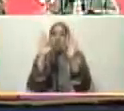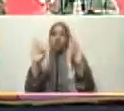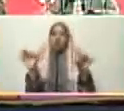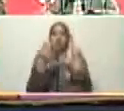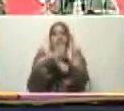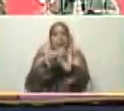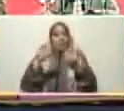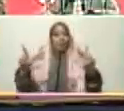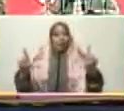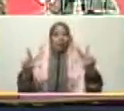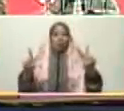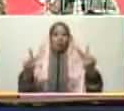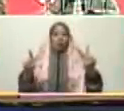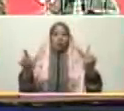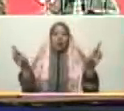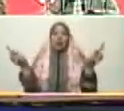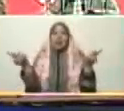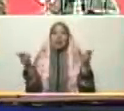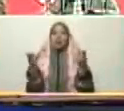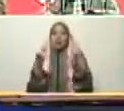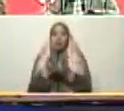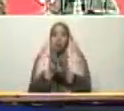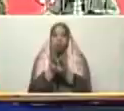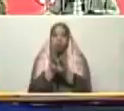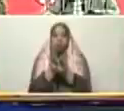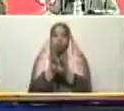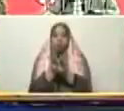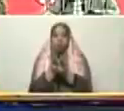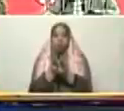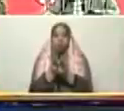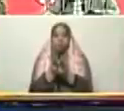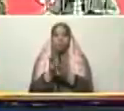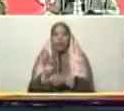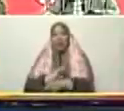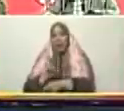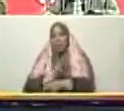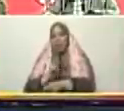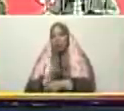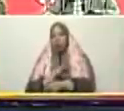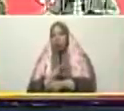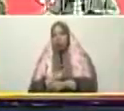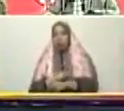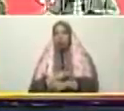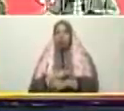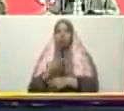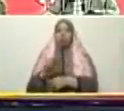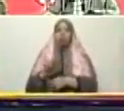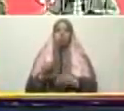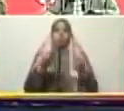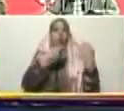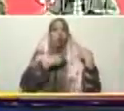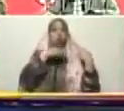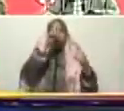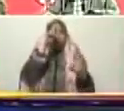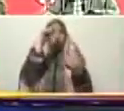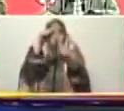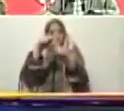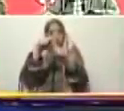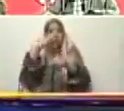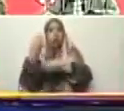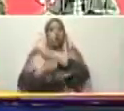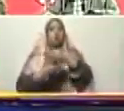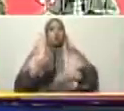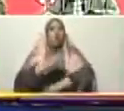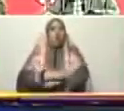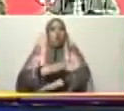y simplificar su manera de actuar dirigirse auto dirigirse